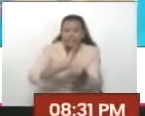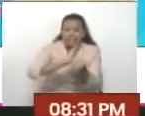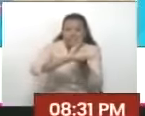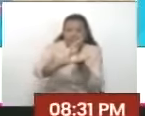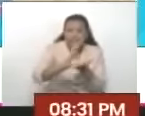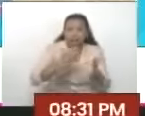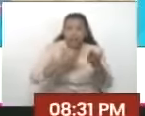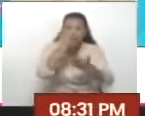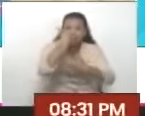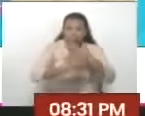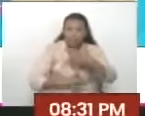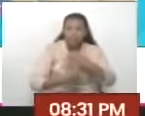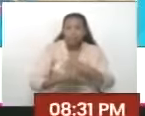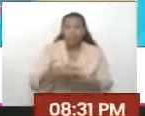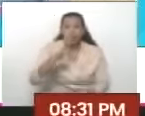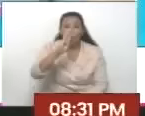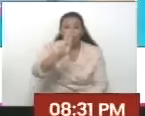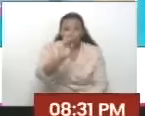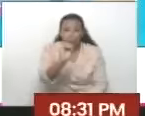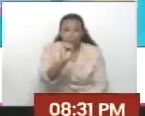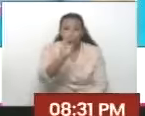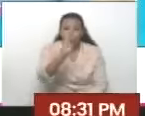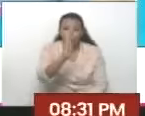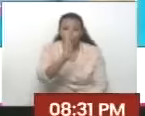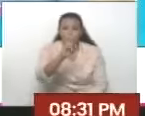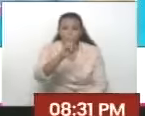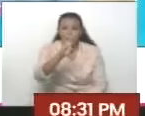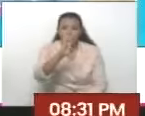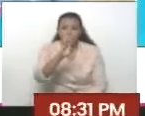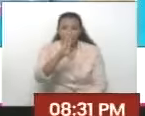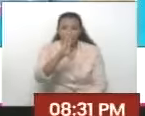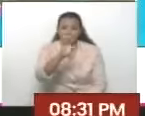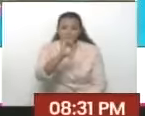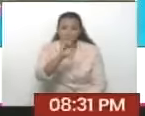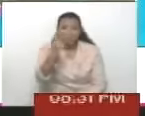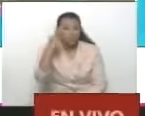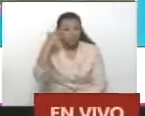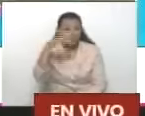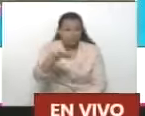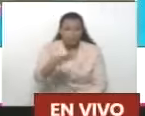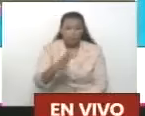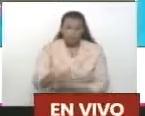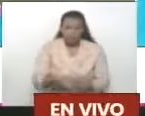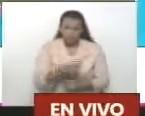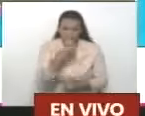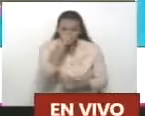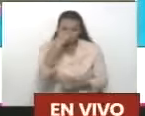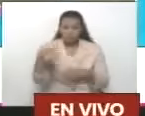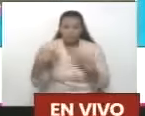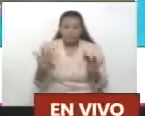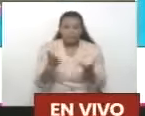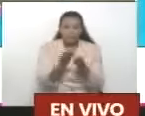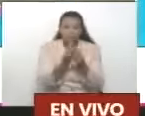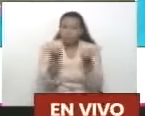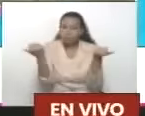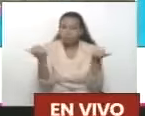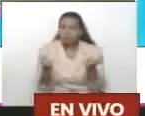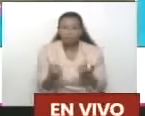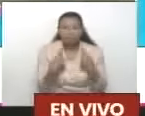la empresa Odebrecht, que bueno, ustedes saben, se vino a nada,